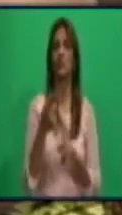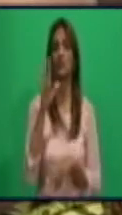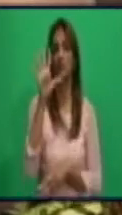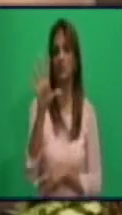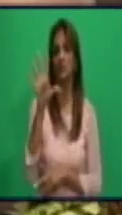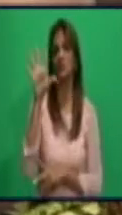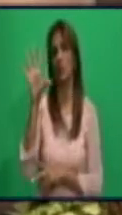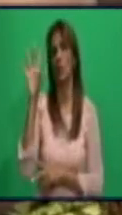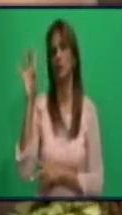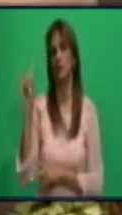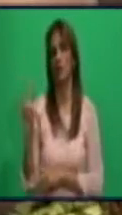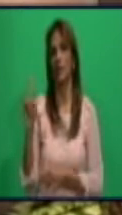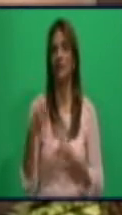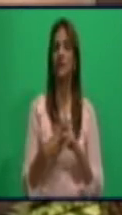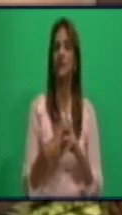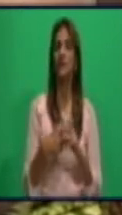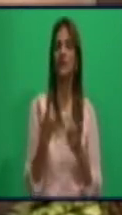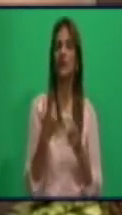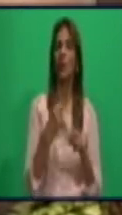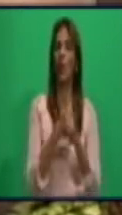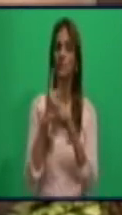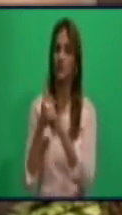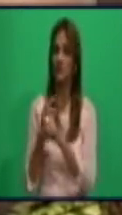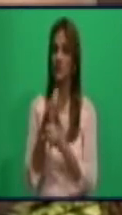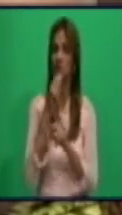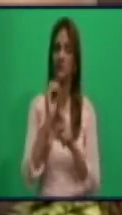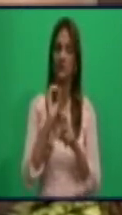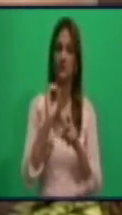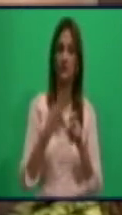534. La provincia acumula ya hasta la fecha